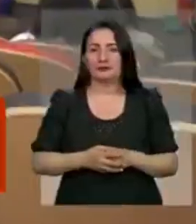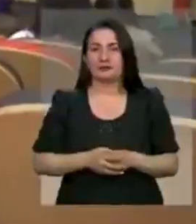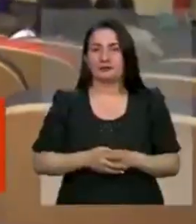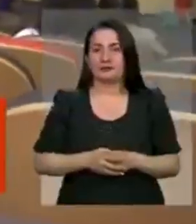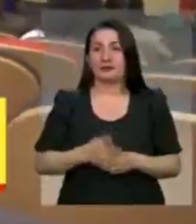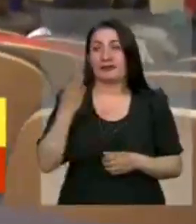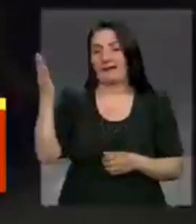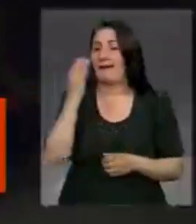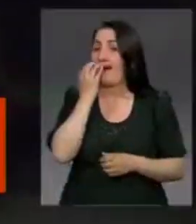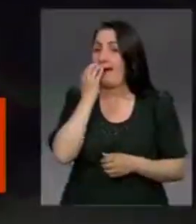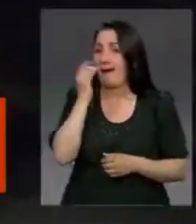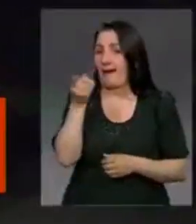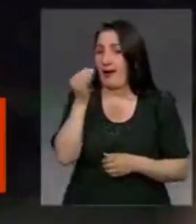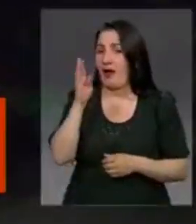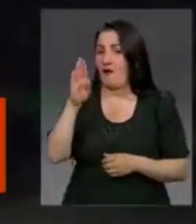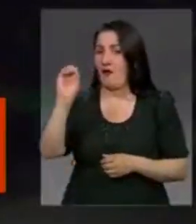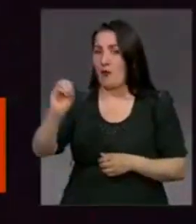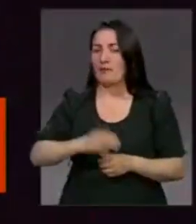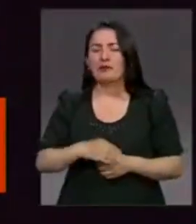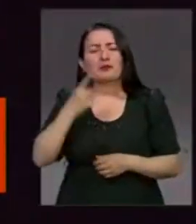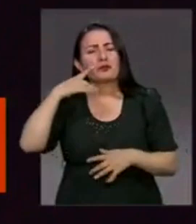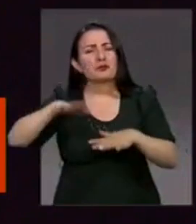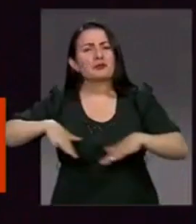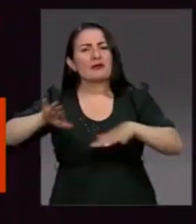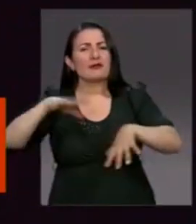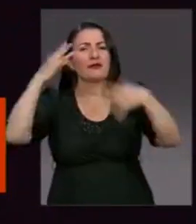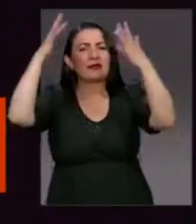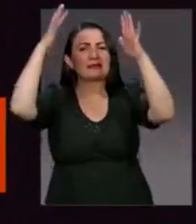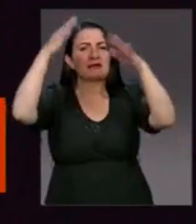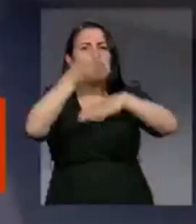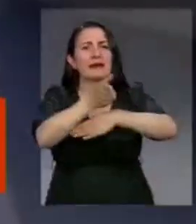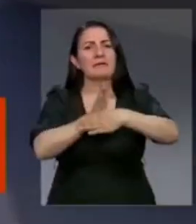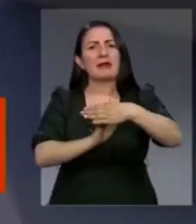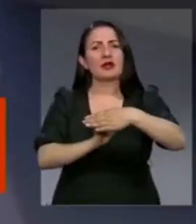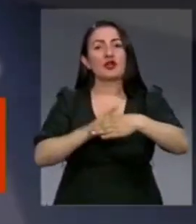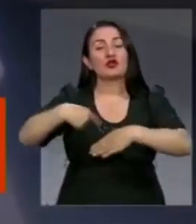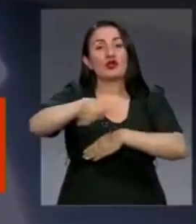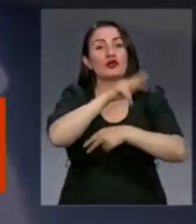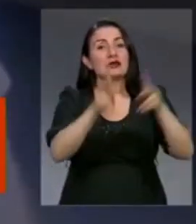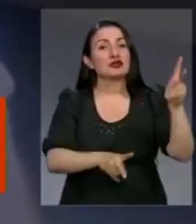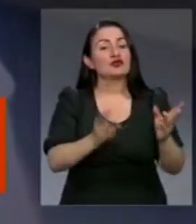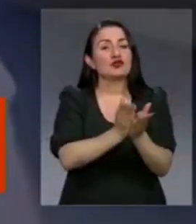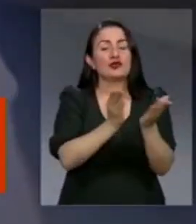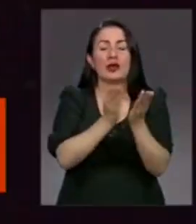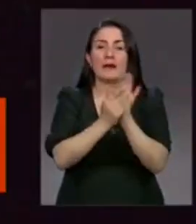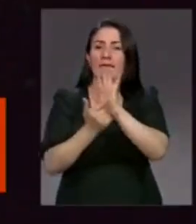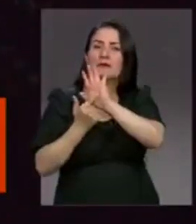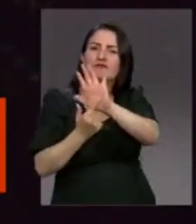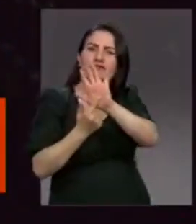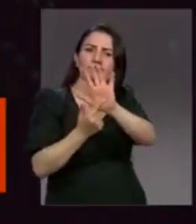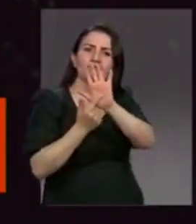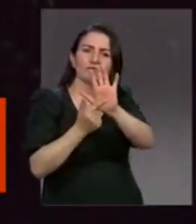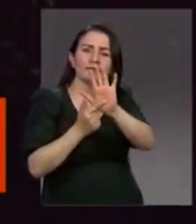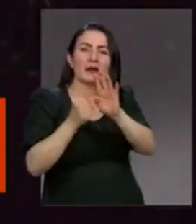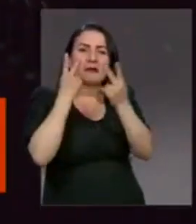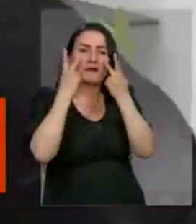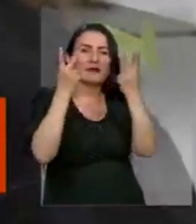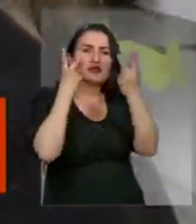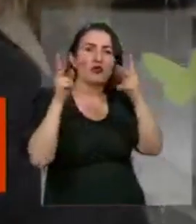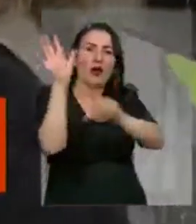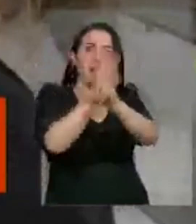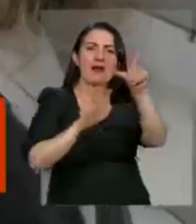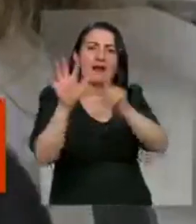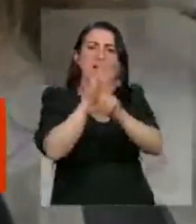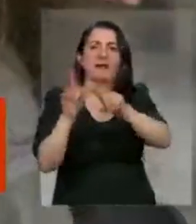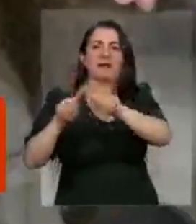ejemplo de Gabo. El espacio académico contó con un festival de medios en el que los estudiantes proyectaron sus muestras audiovisuales,